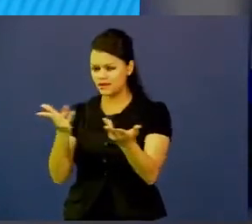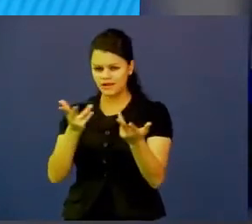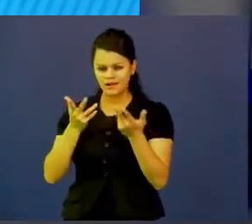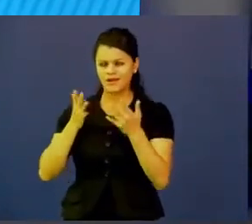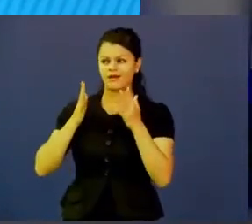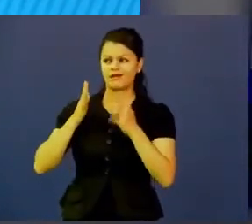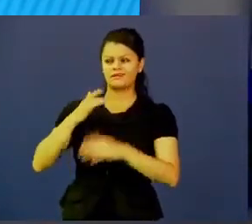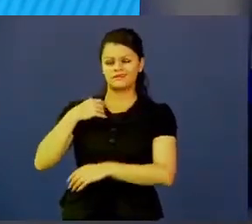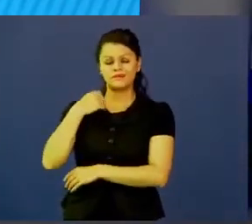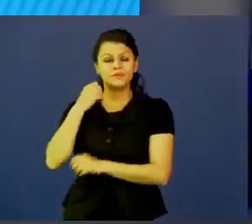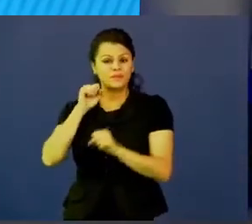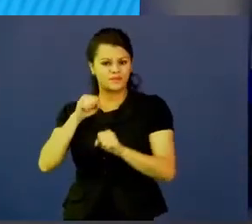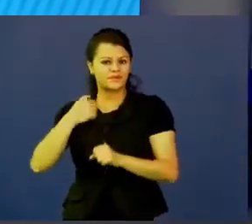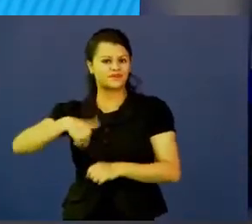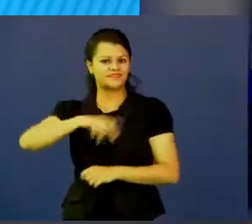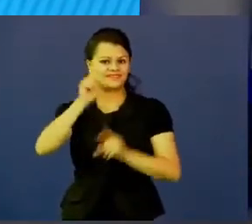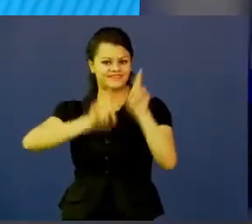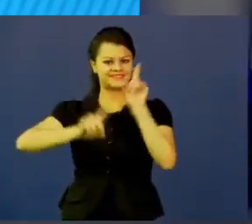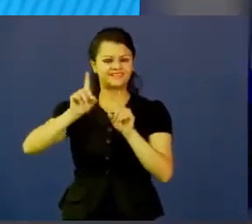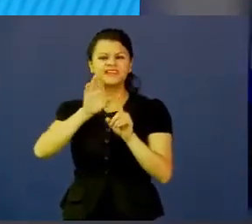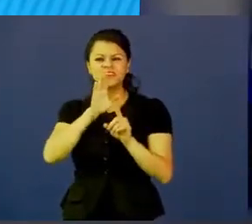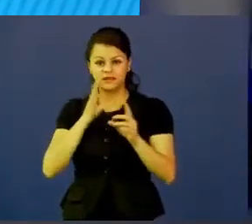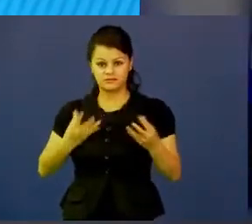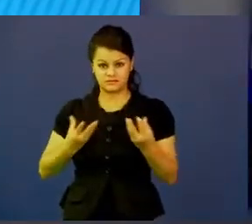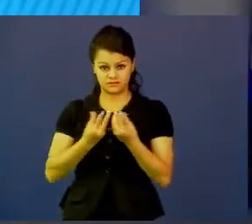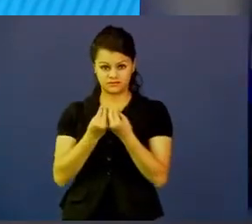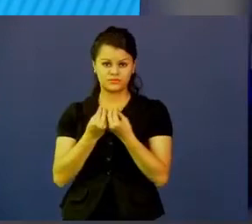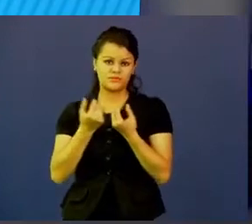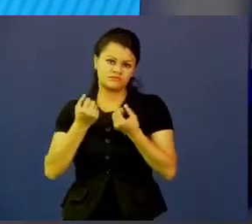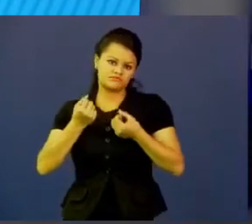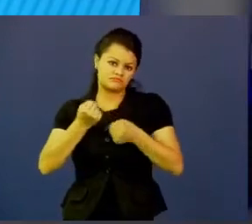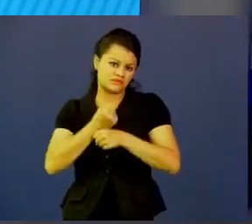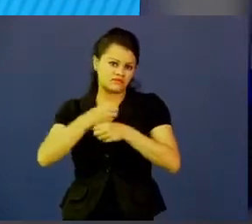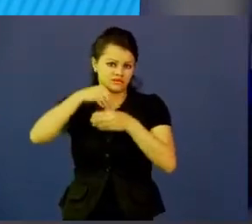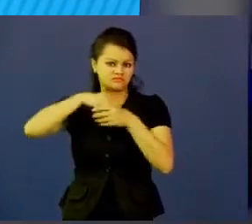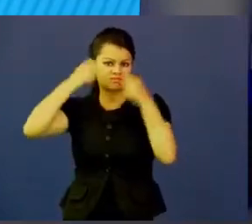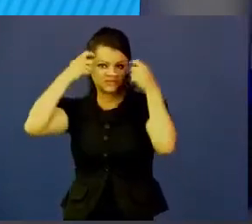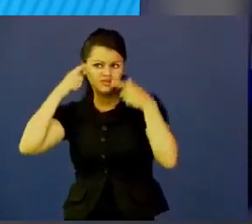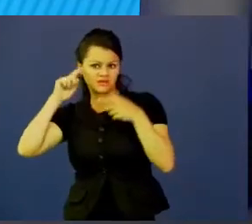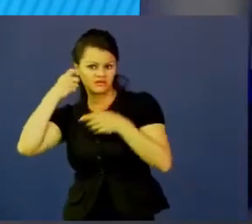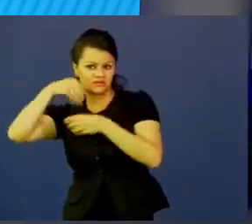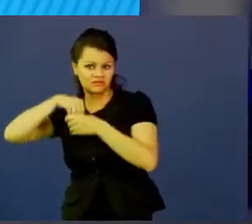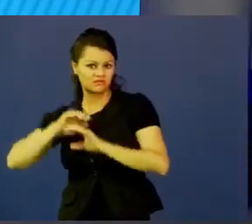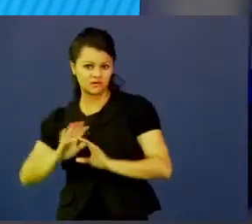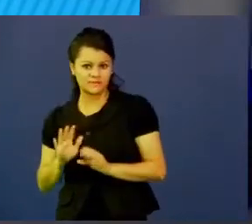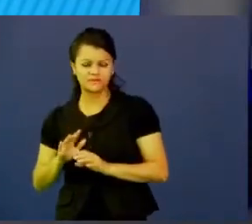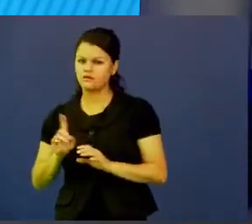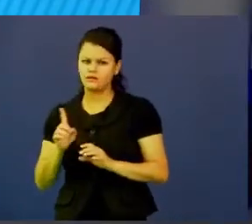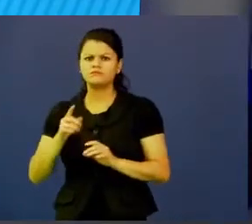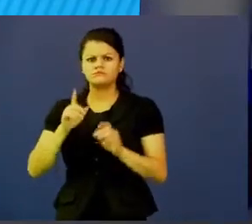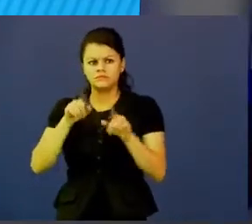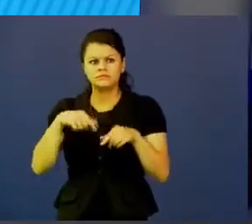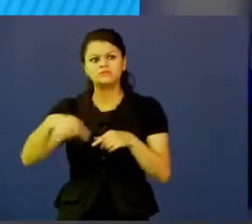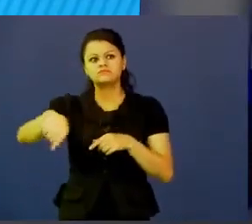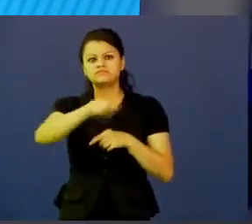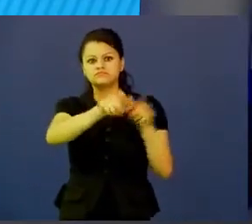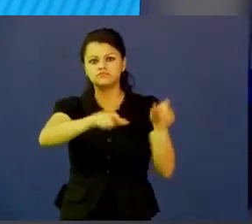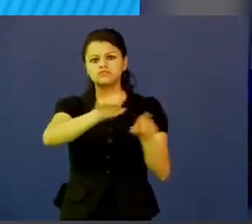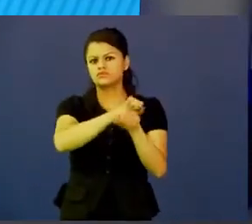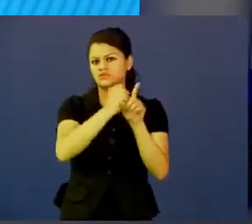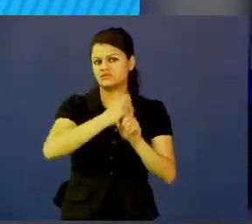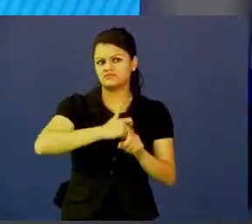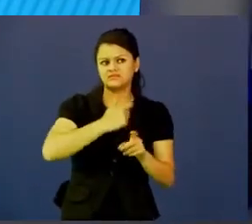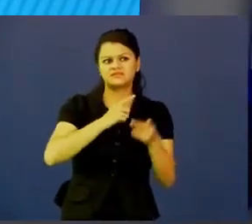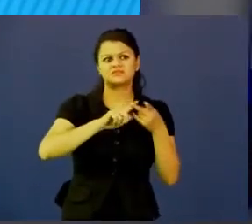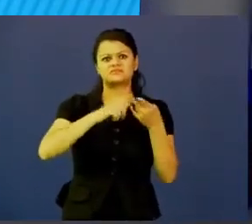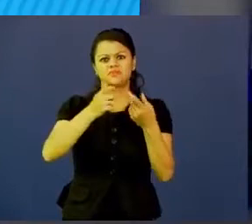decisiones, no tanto a nosotros, los que hacemos parte de la vida pública, pero también le ayudan a la sociedad civil, al sector privado, a ustedes, los profesores